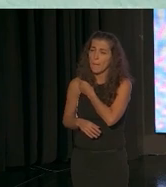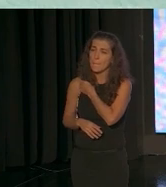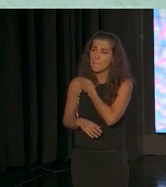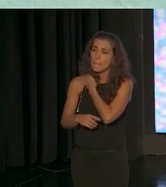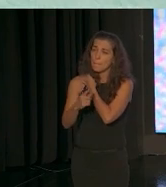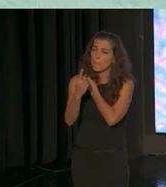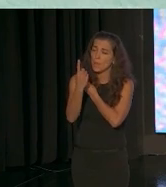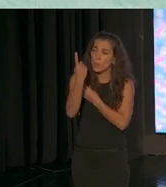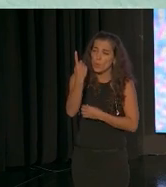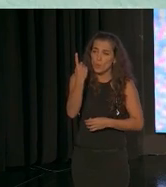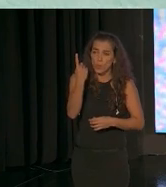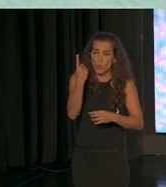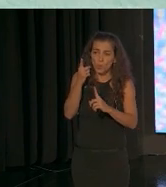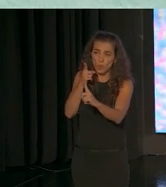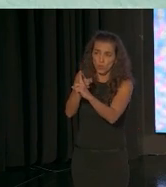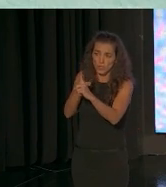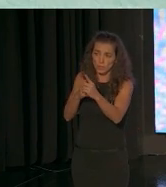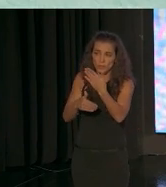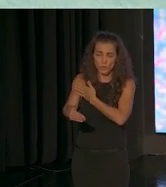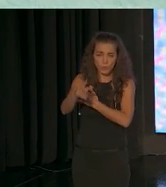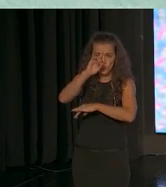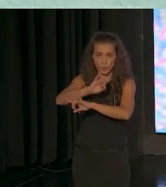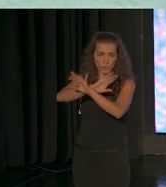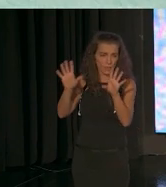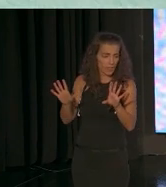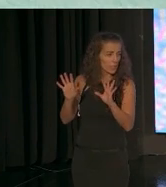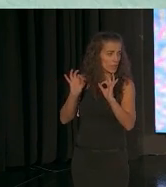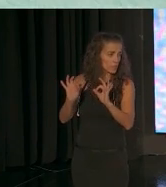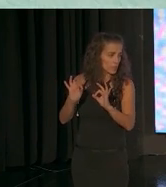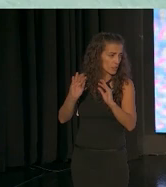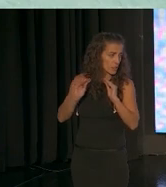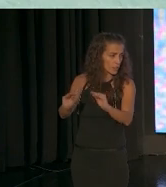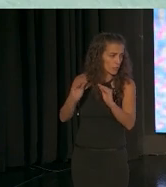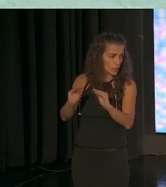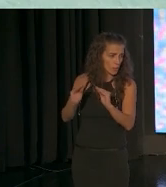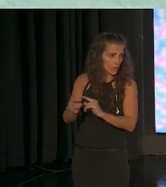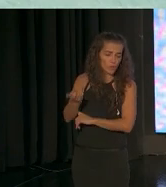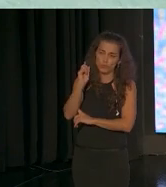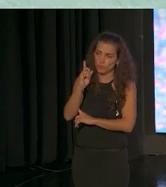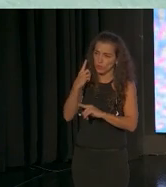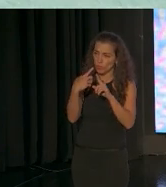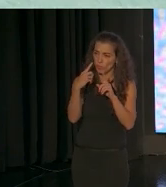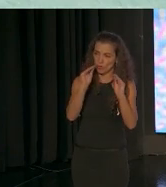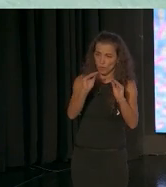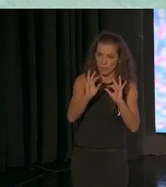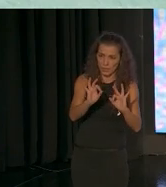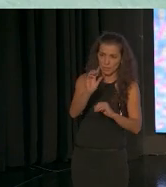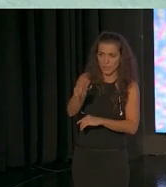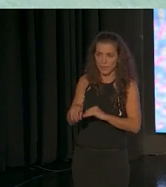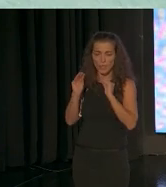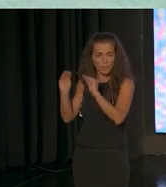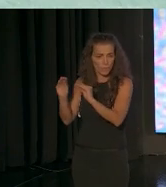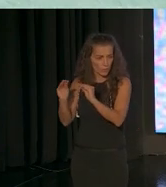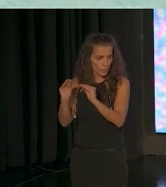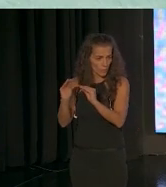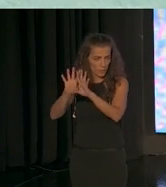Uno de los retos del futuro, desde luego, es hacer también formato divulgación, no solo difusión científica, sino divulgación a la comunidad, para seguir